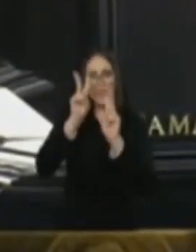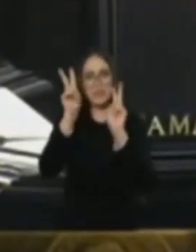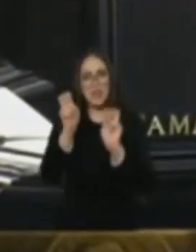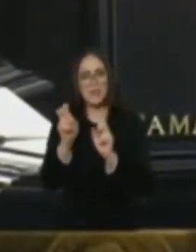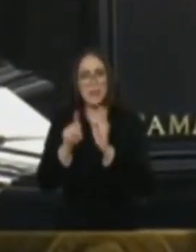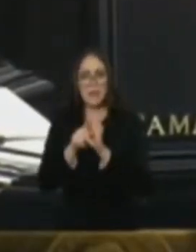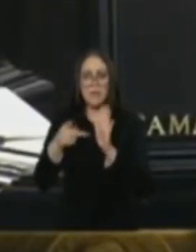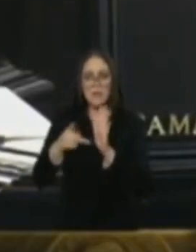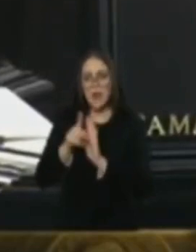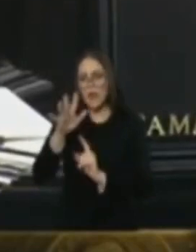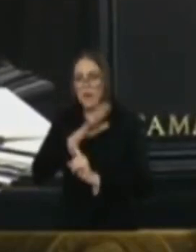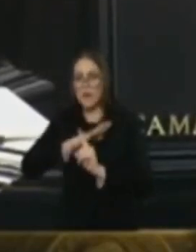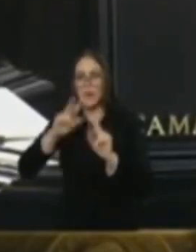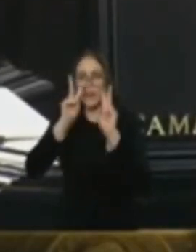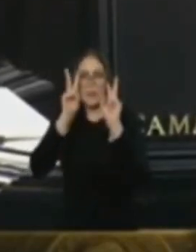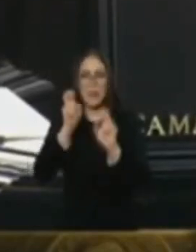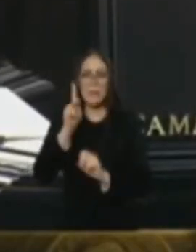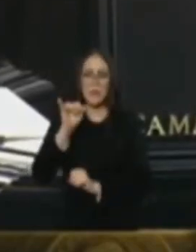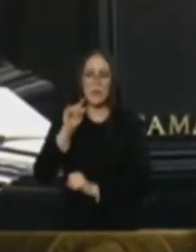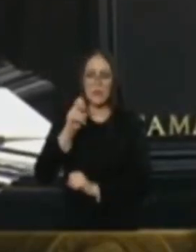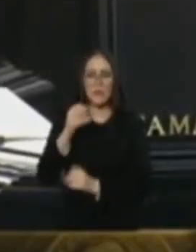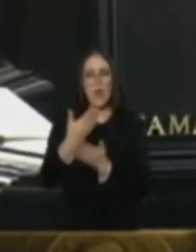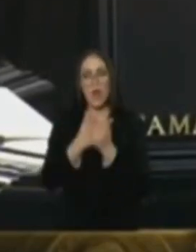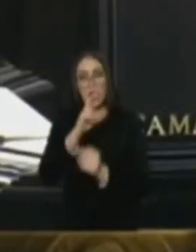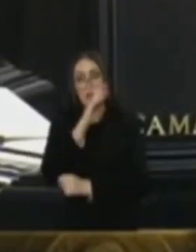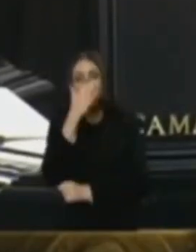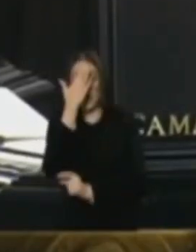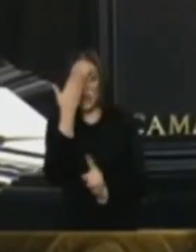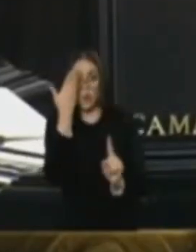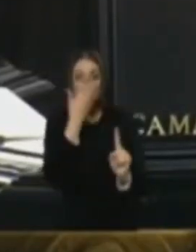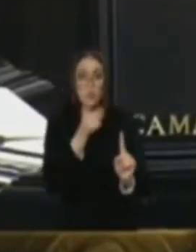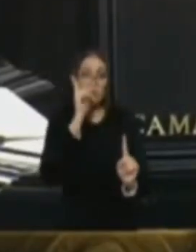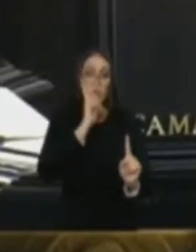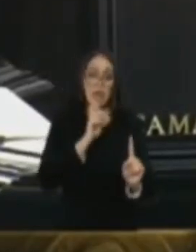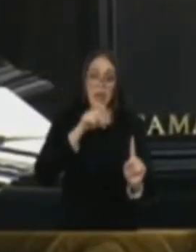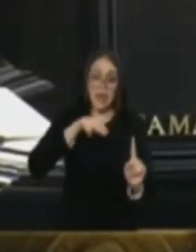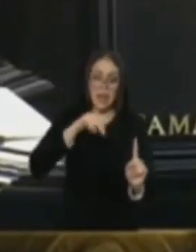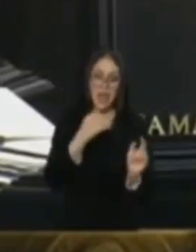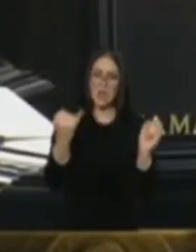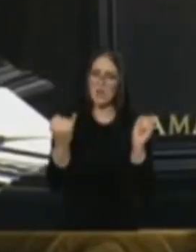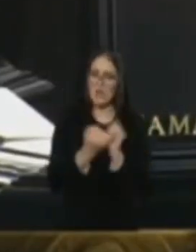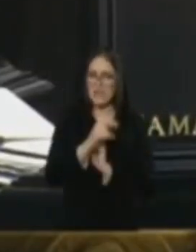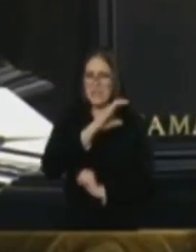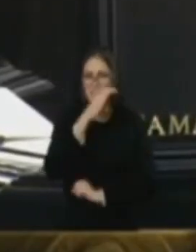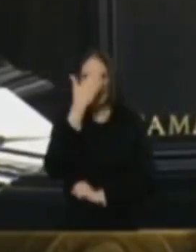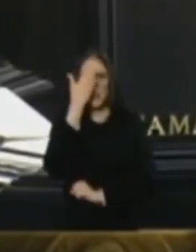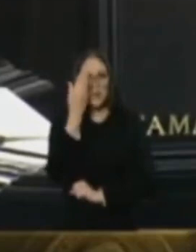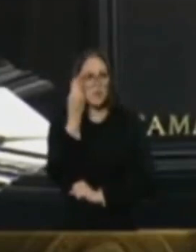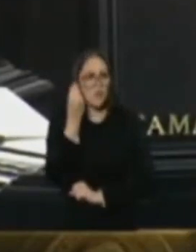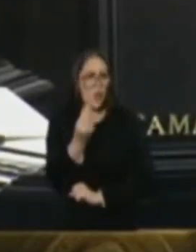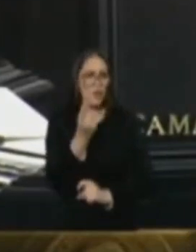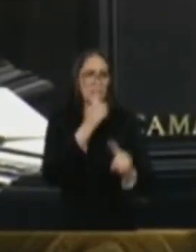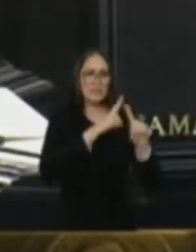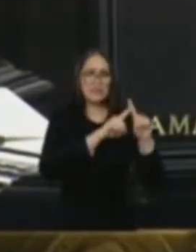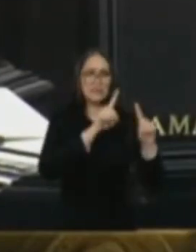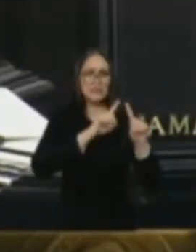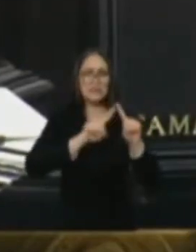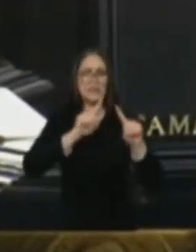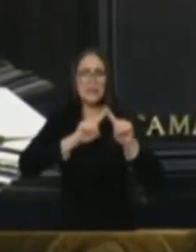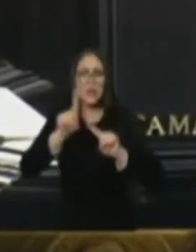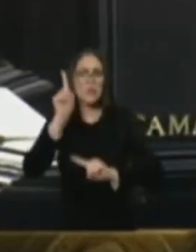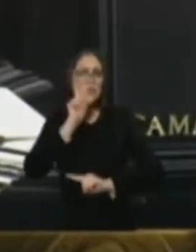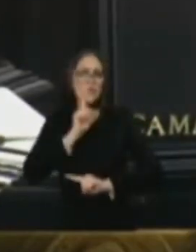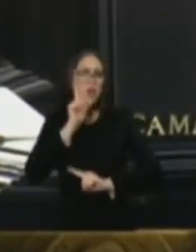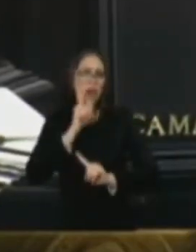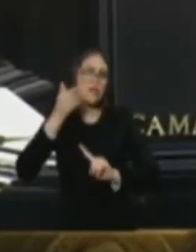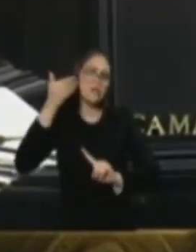Así, reconocer hoy a Elena Poniatowska es también reconocer la labor de miles de mujeres que realizan y que